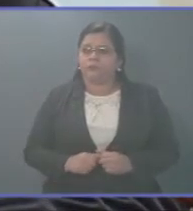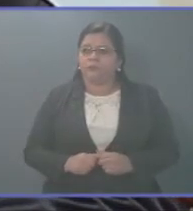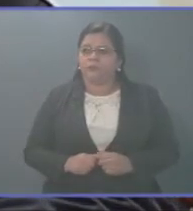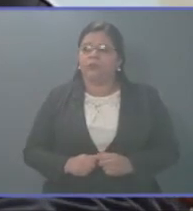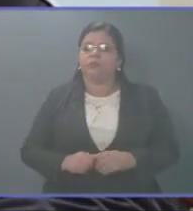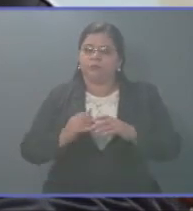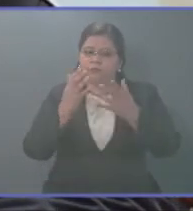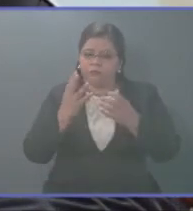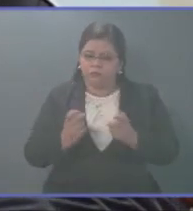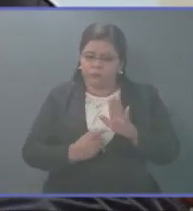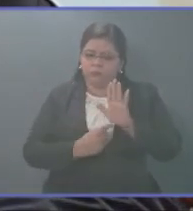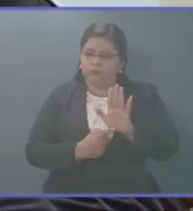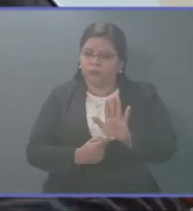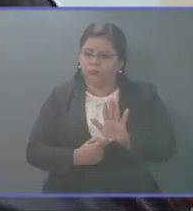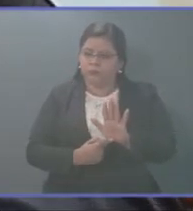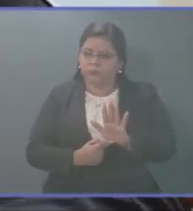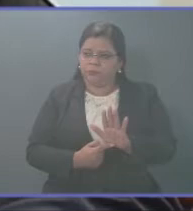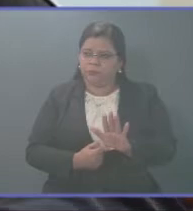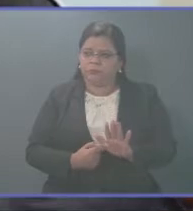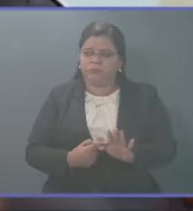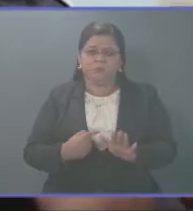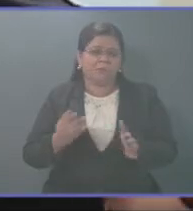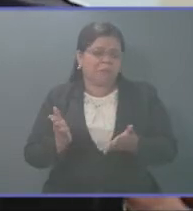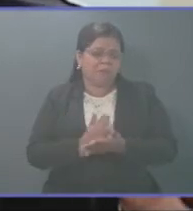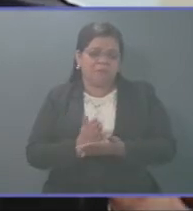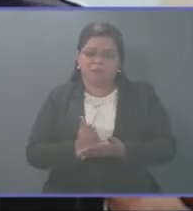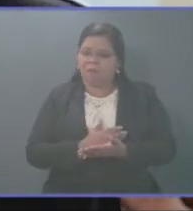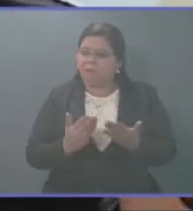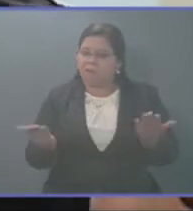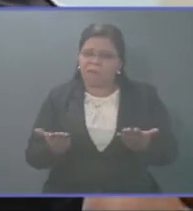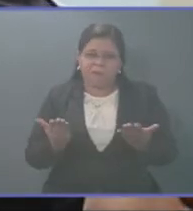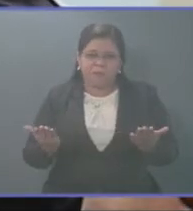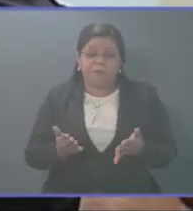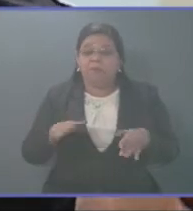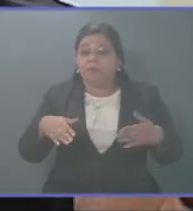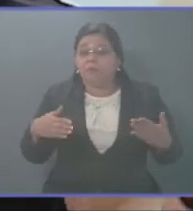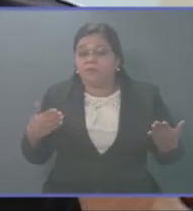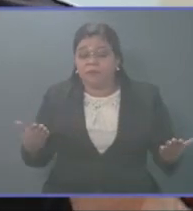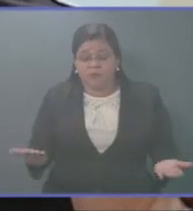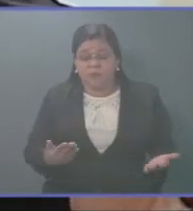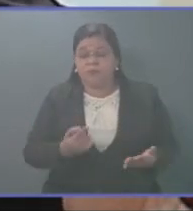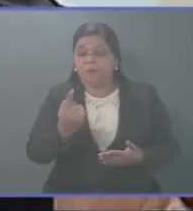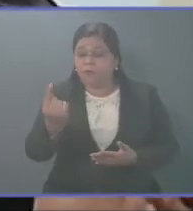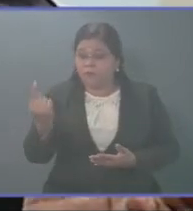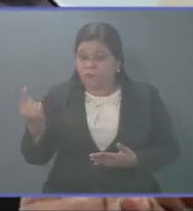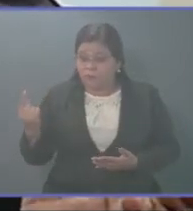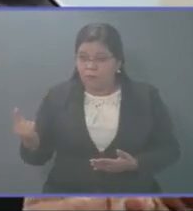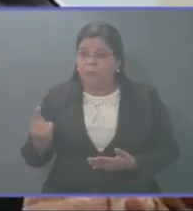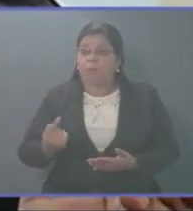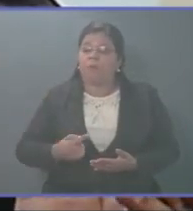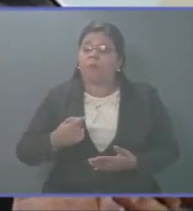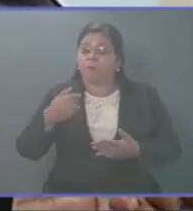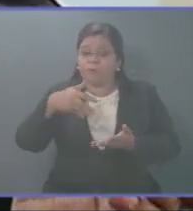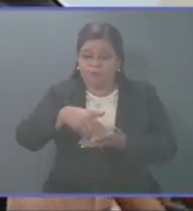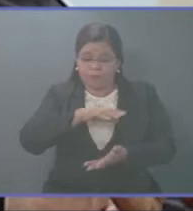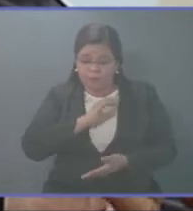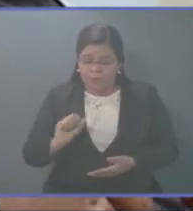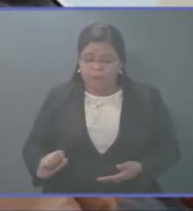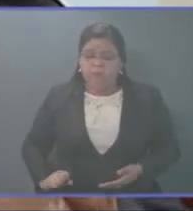querer hacer ver que no se hace nada, porque la población nos está viendo y lo que necesita nuestro pueblo salvadoreño